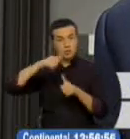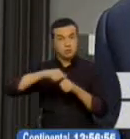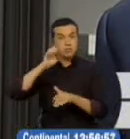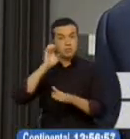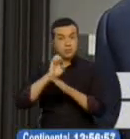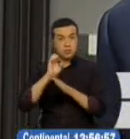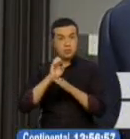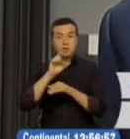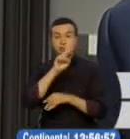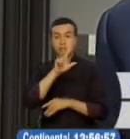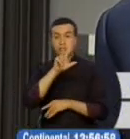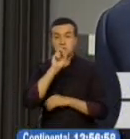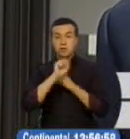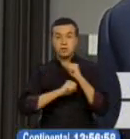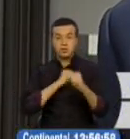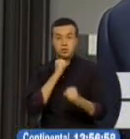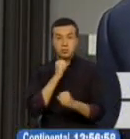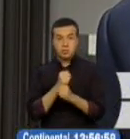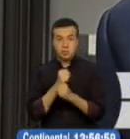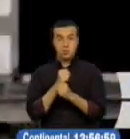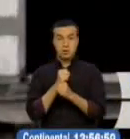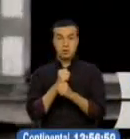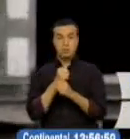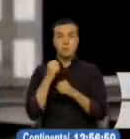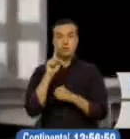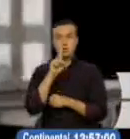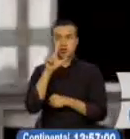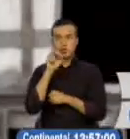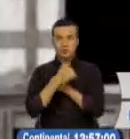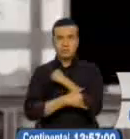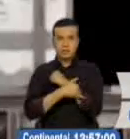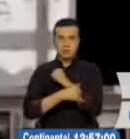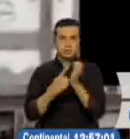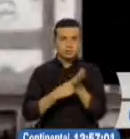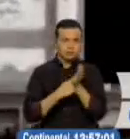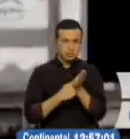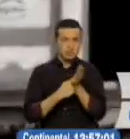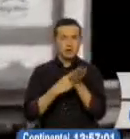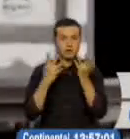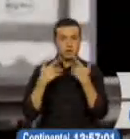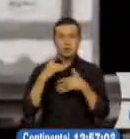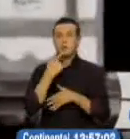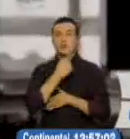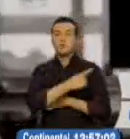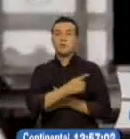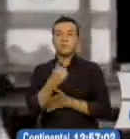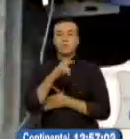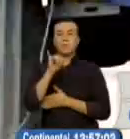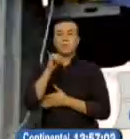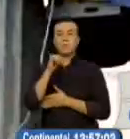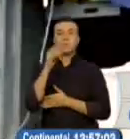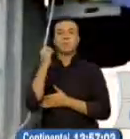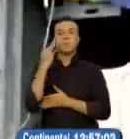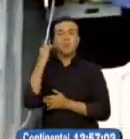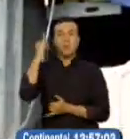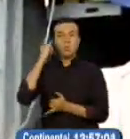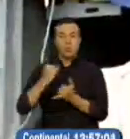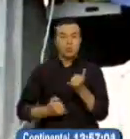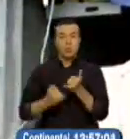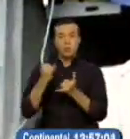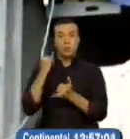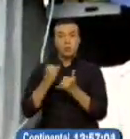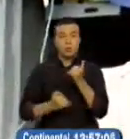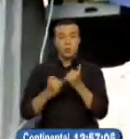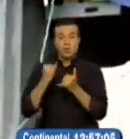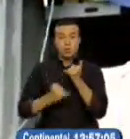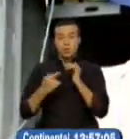es uno de los 130 países que está en esta negociación. La autoridad de gobierno ratificó la eliminación desde este jueves del último tercio de